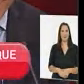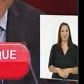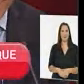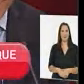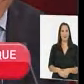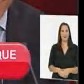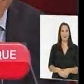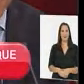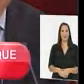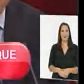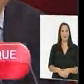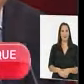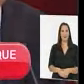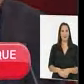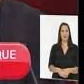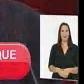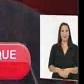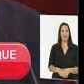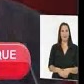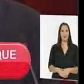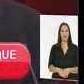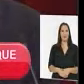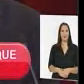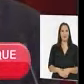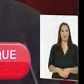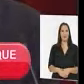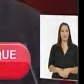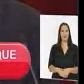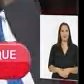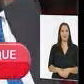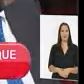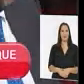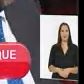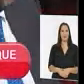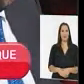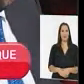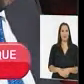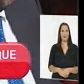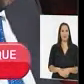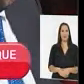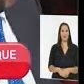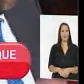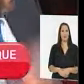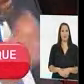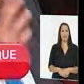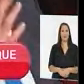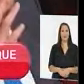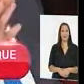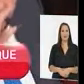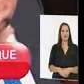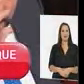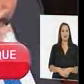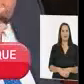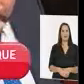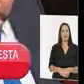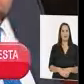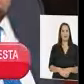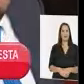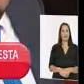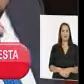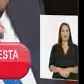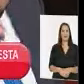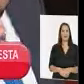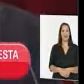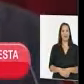tienen y forman cuadros tan importantes, profesionales tan importantes. Y bueno, yo creo que esos tienen que estar sentados hoy en